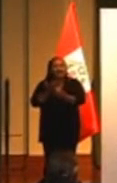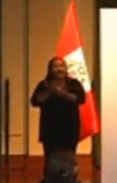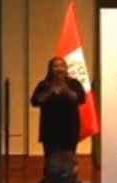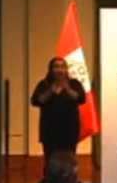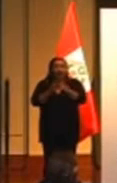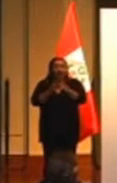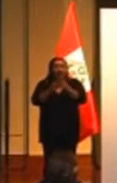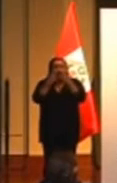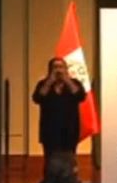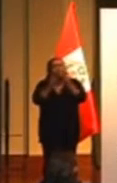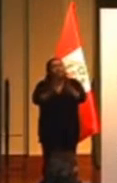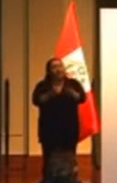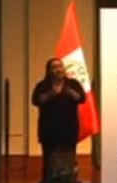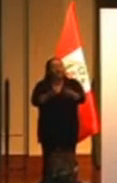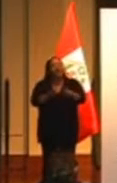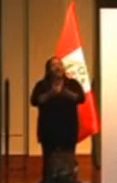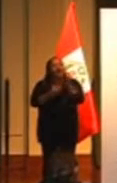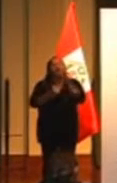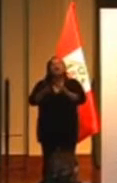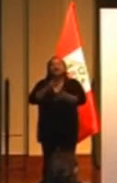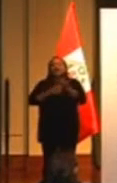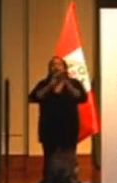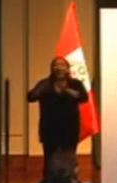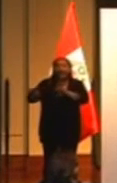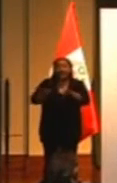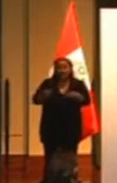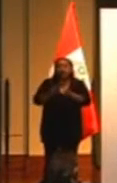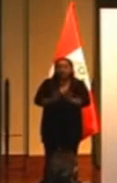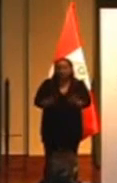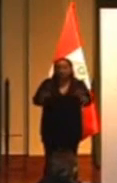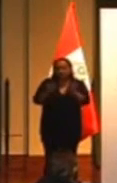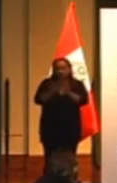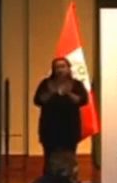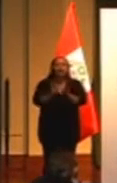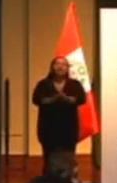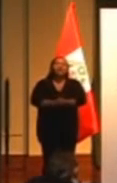fíjense lo que se viene haciendo y que va a ser muy importante.